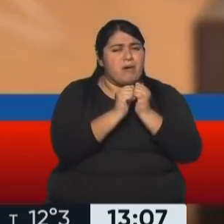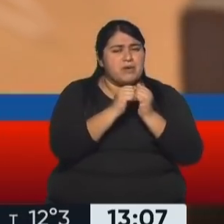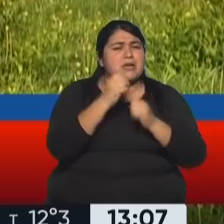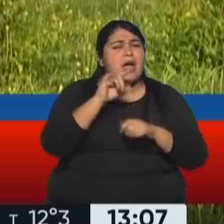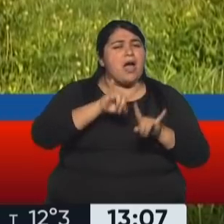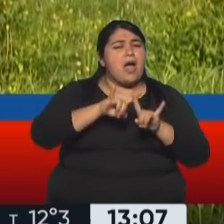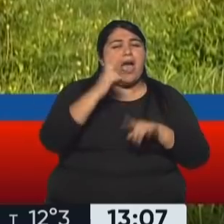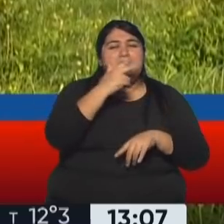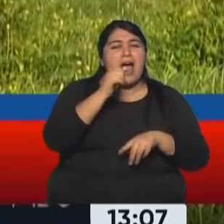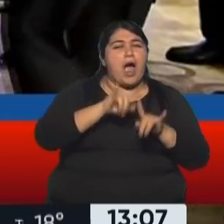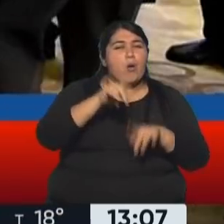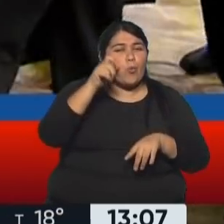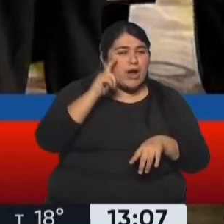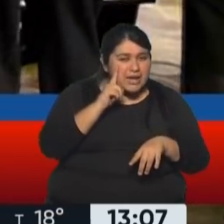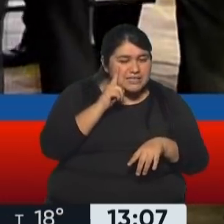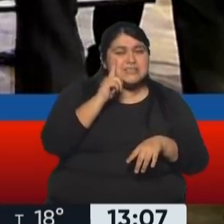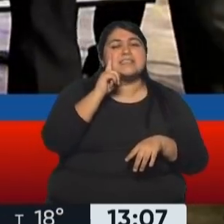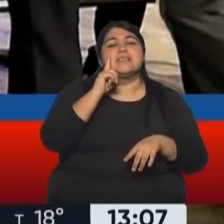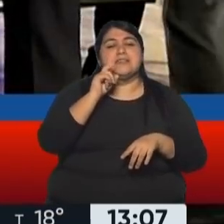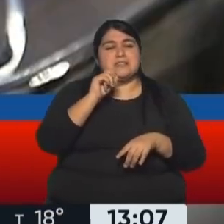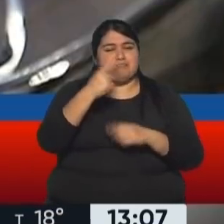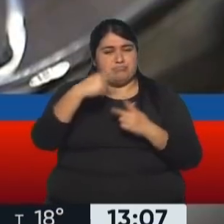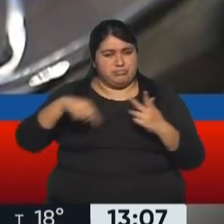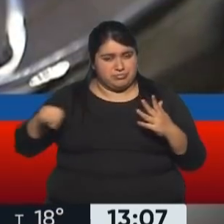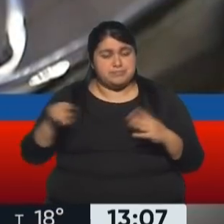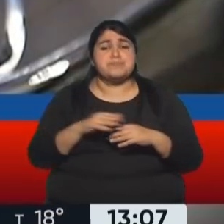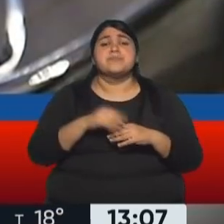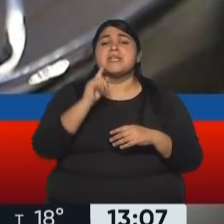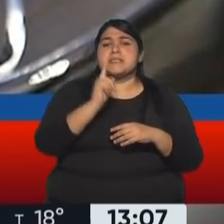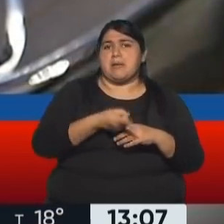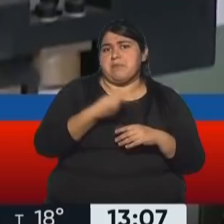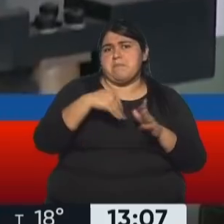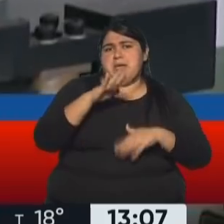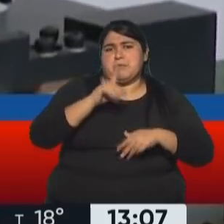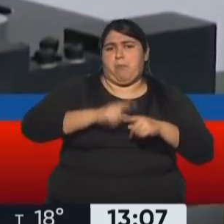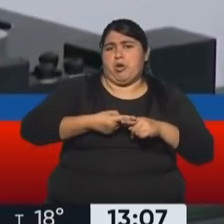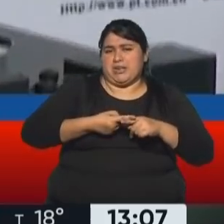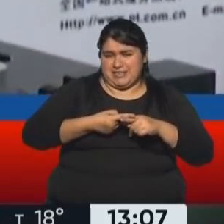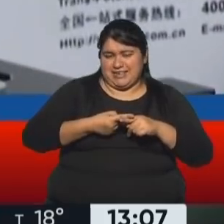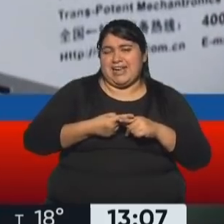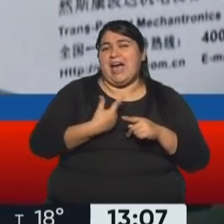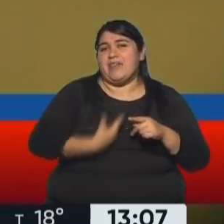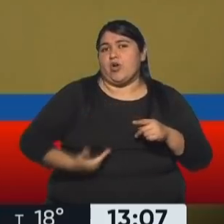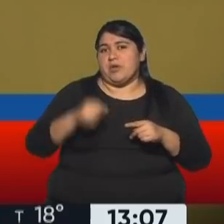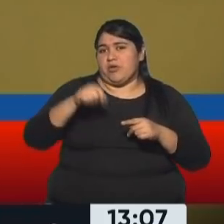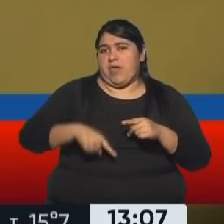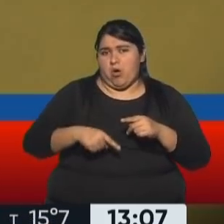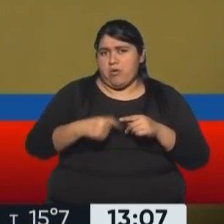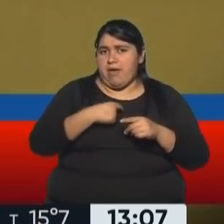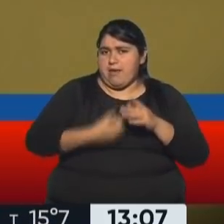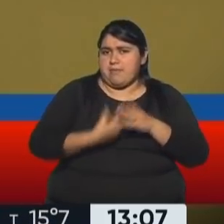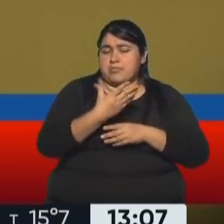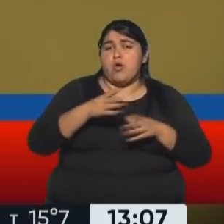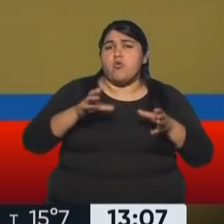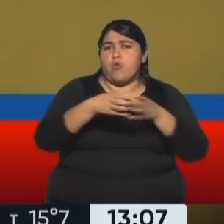como Huawei, Tencent y Geely. Pero además, una política clave impulsada por Xi Jinping considera al sector